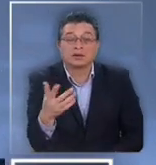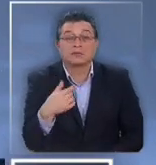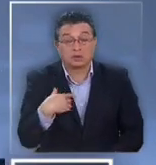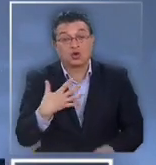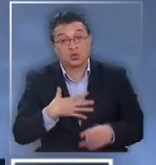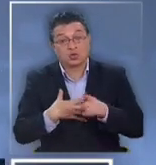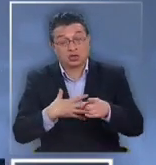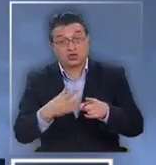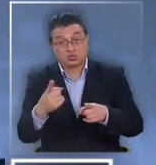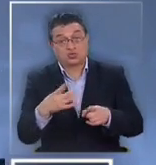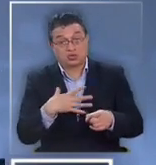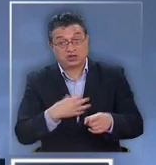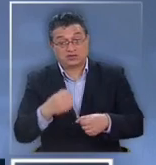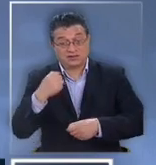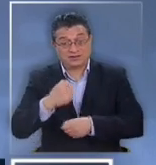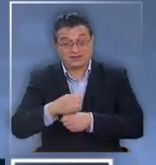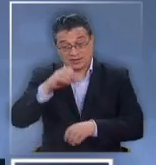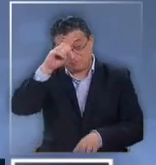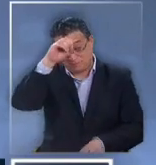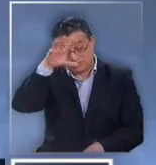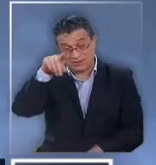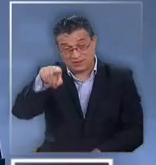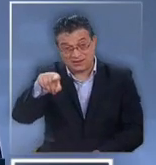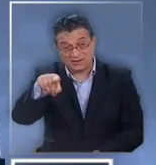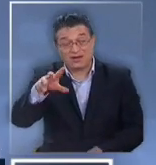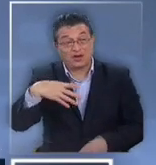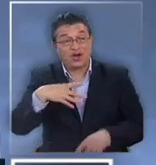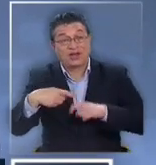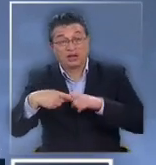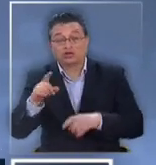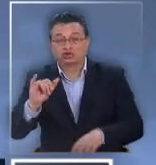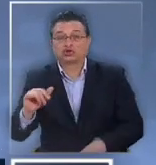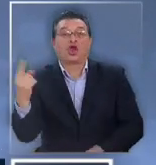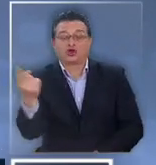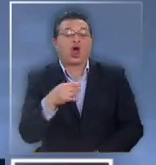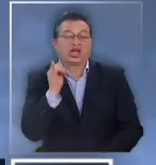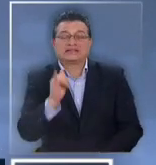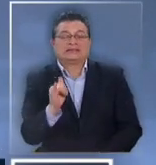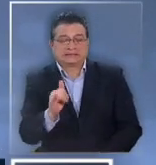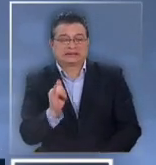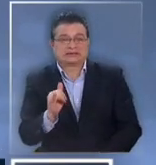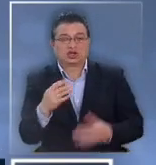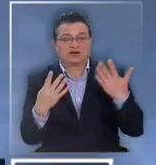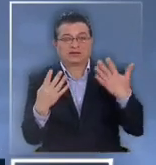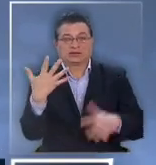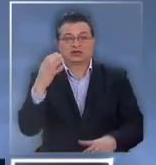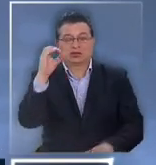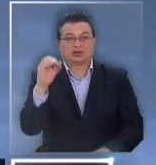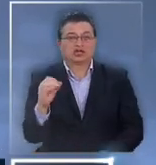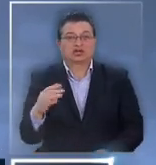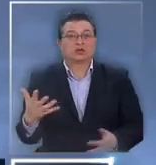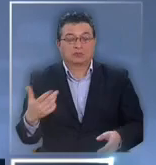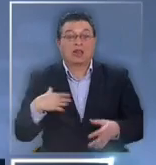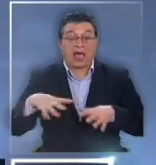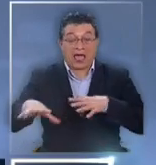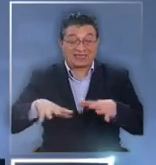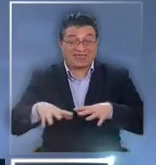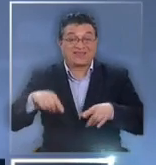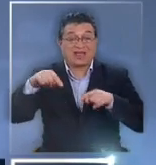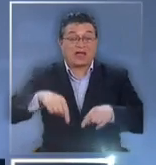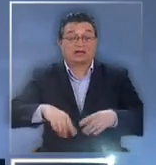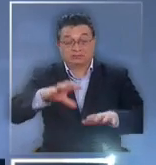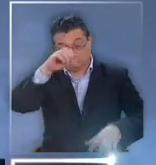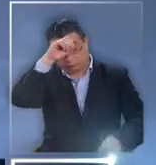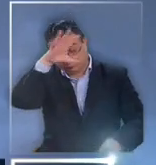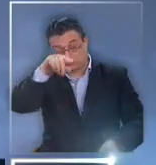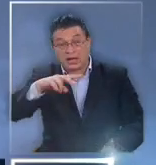gustaría que su hijo su marido trabajar en minería y el 95% de decir que sí porque es la actividad de las docentes sin